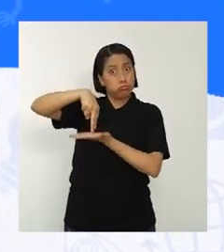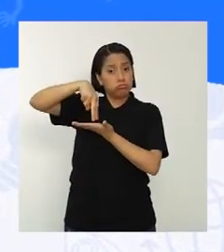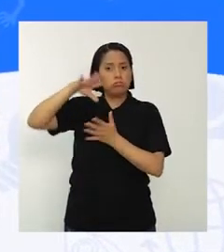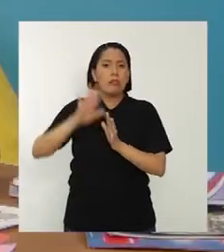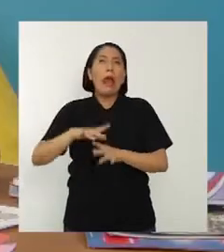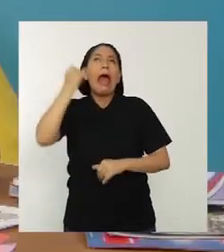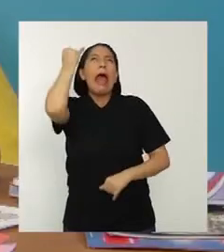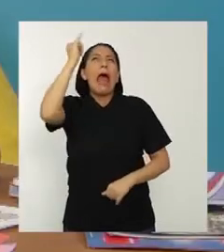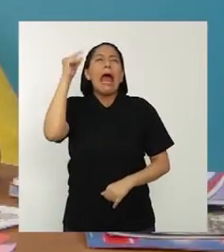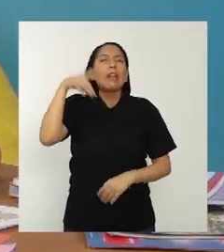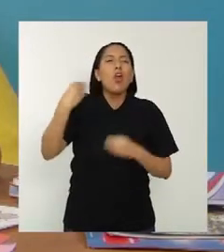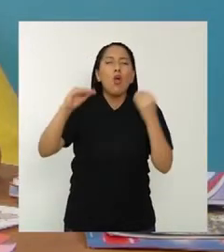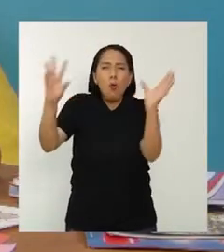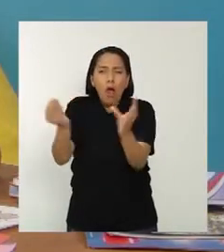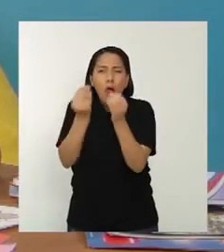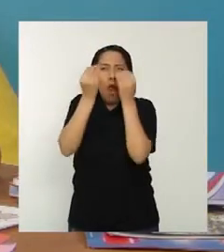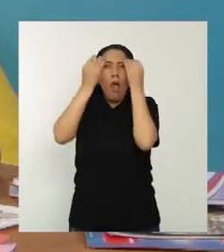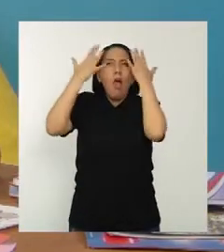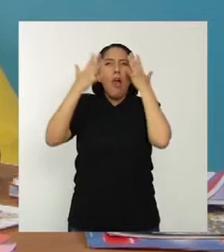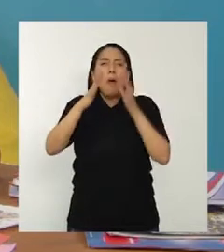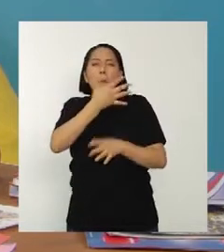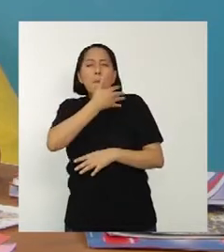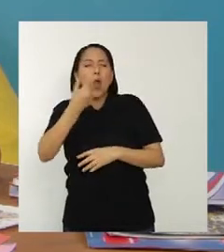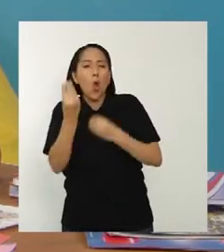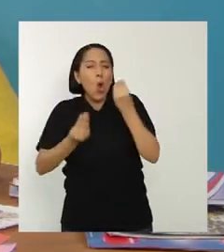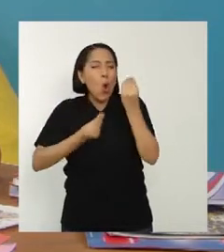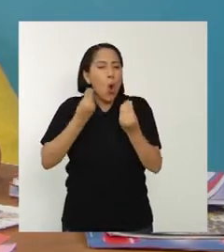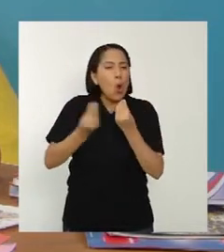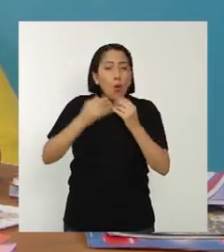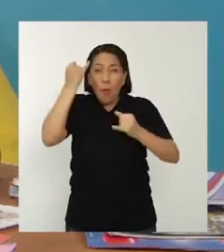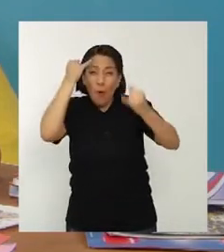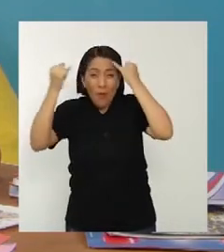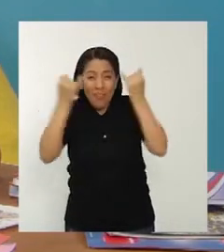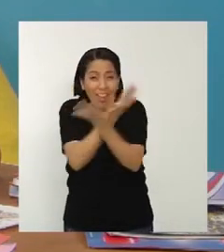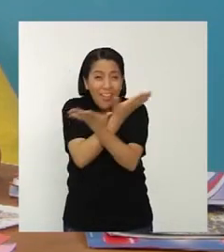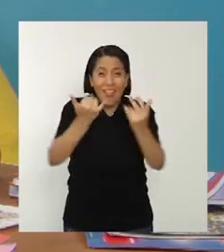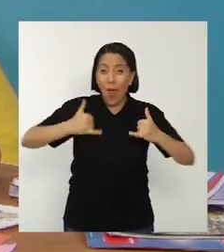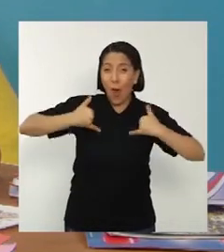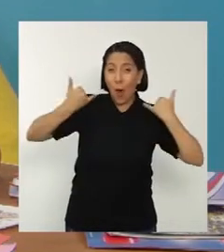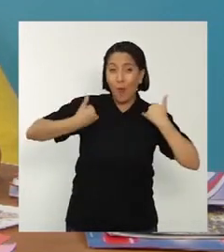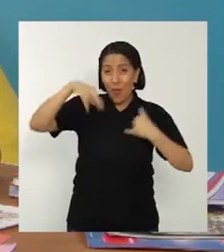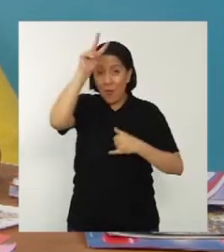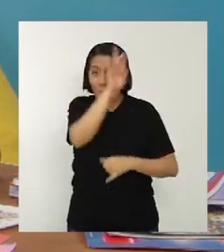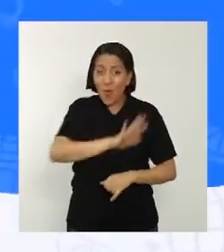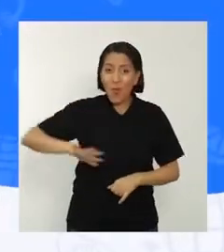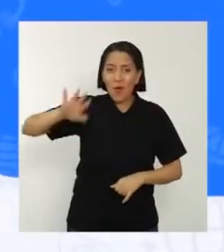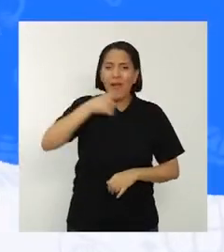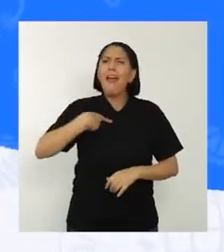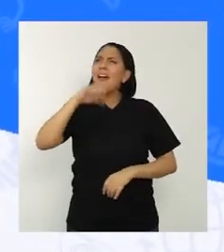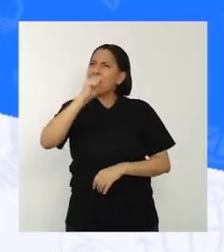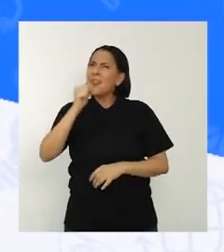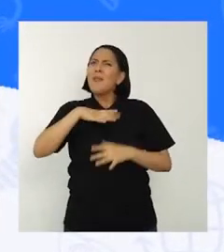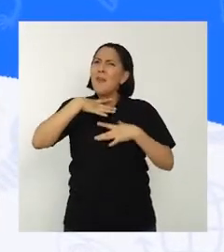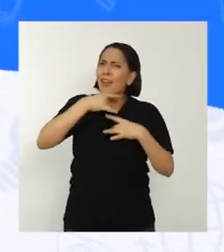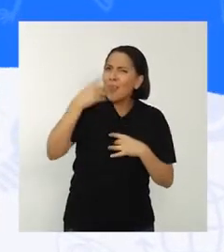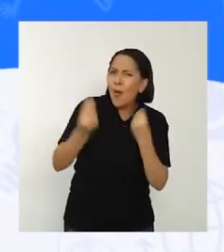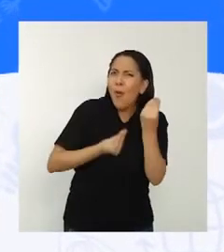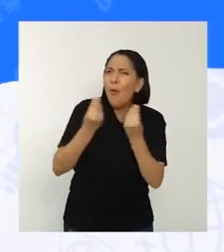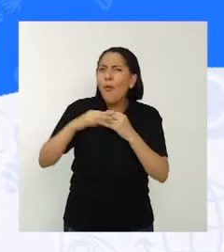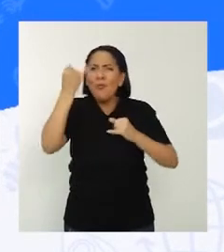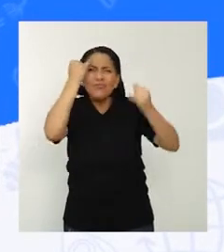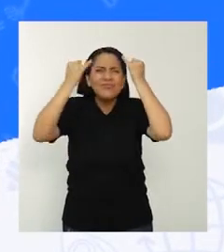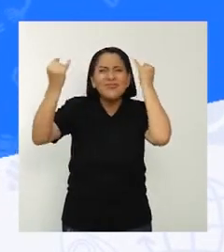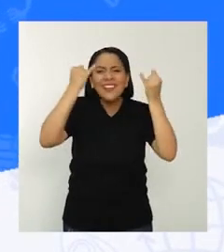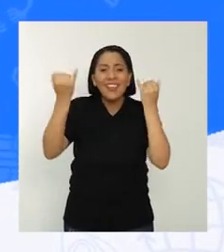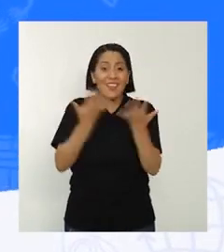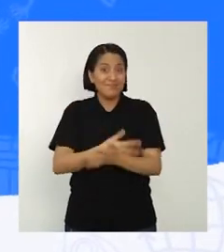pararse. Tengo una idea. Para inspirarnos, ¿por qué no escuchamos algunas ideas de las y los adolescentes del Perú? Me da mucha curiosidad conocer